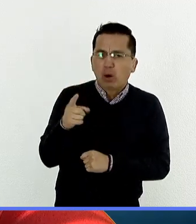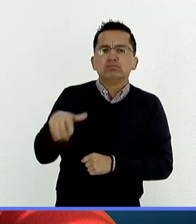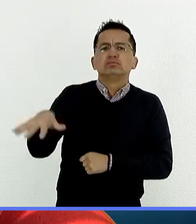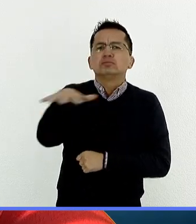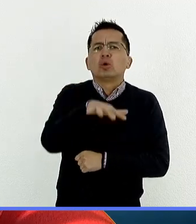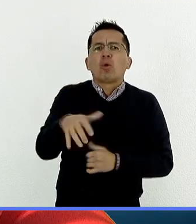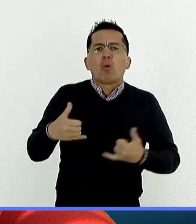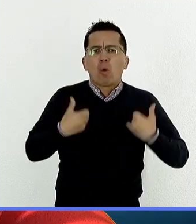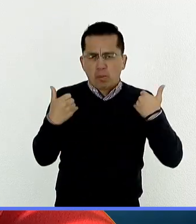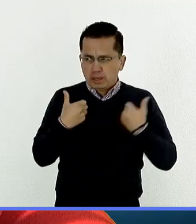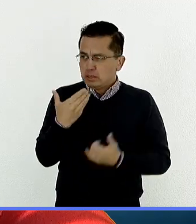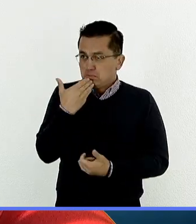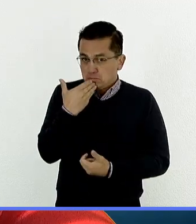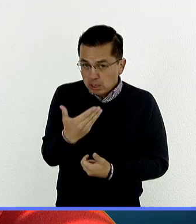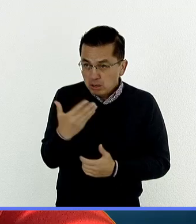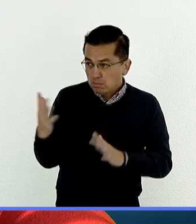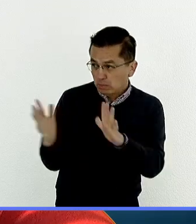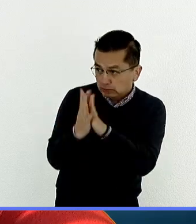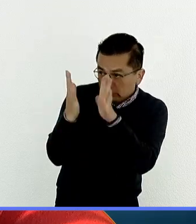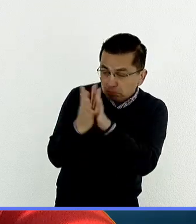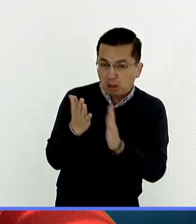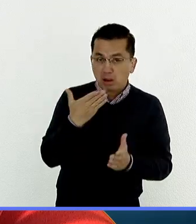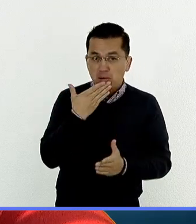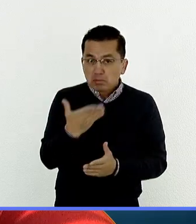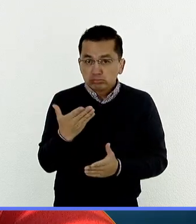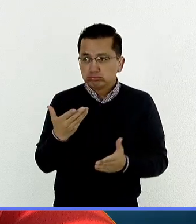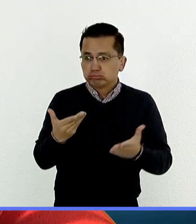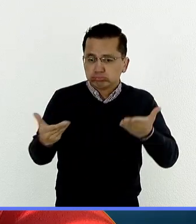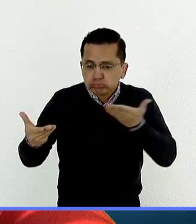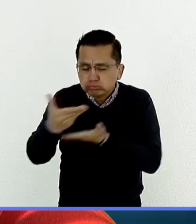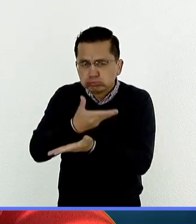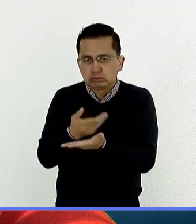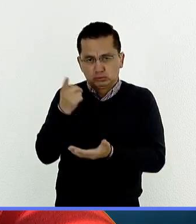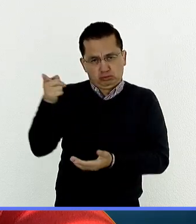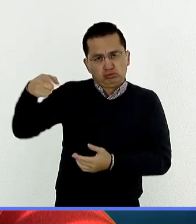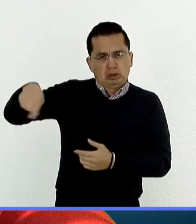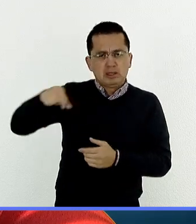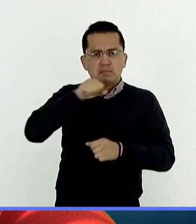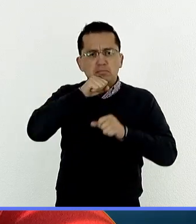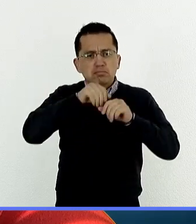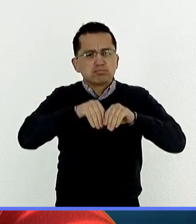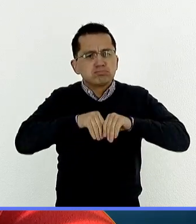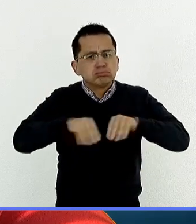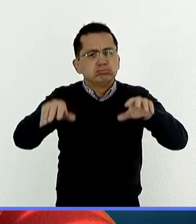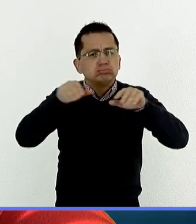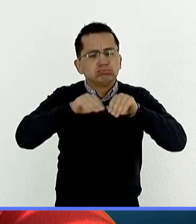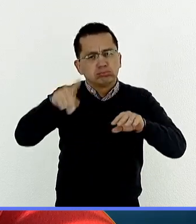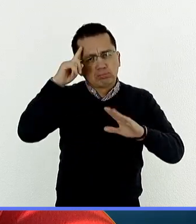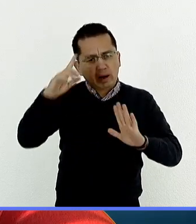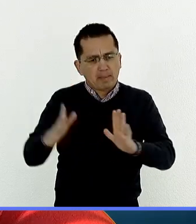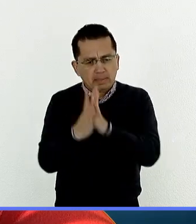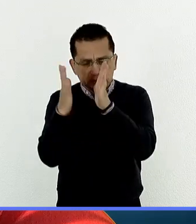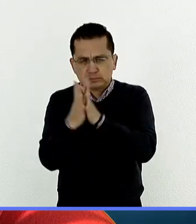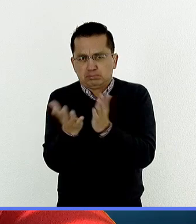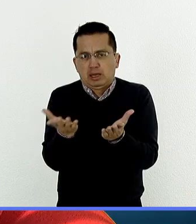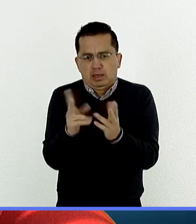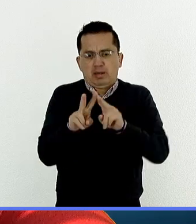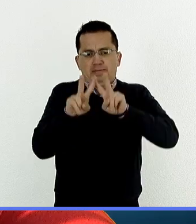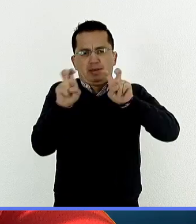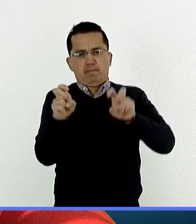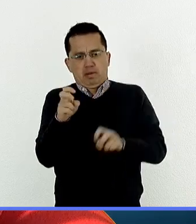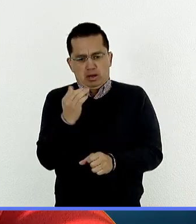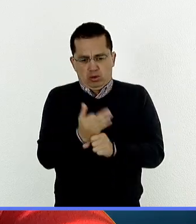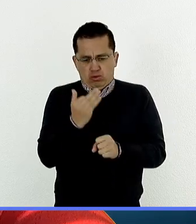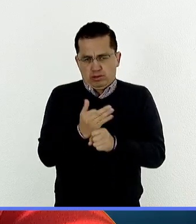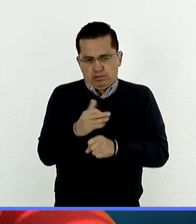respuesta la experiencia que ustedes han tenido con estas convocatorias recientes con respecto a las preocupaciones que